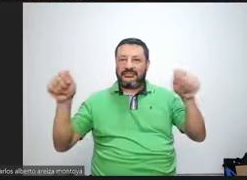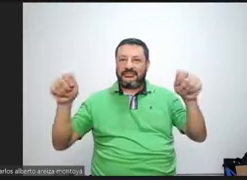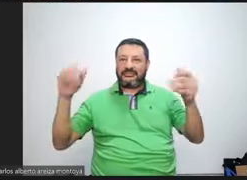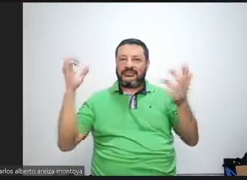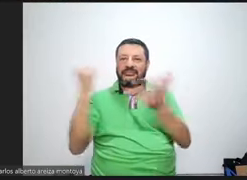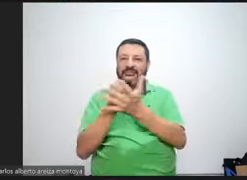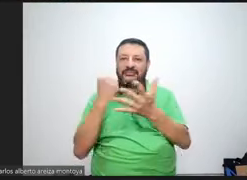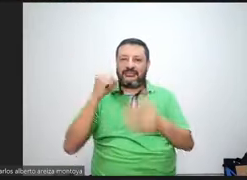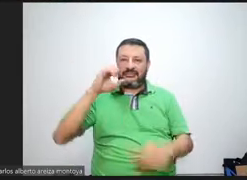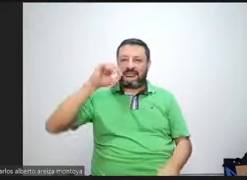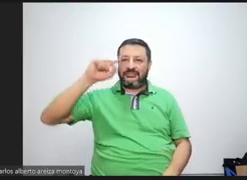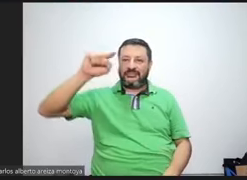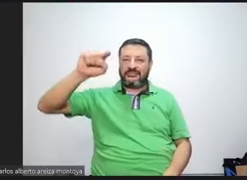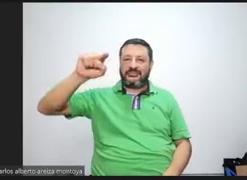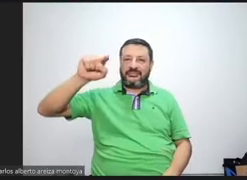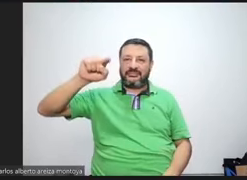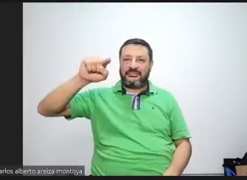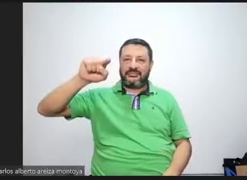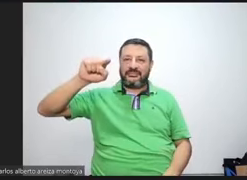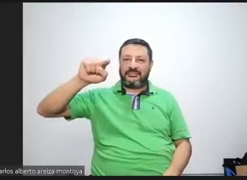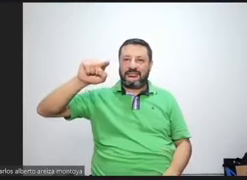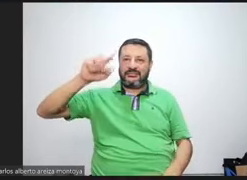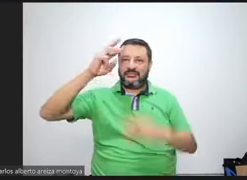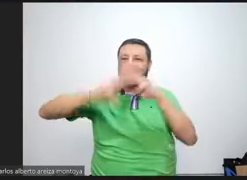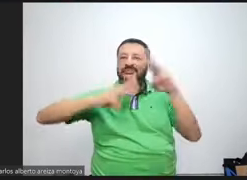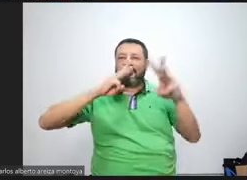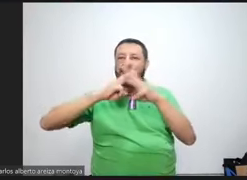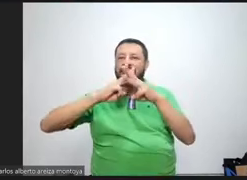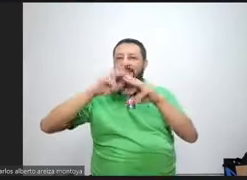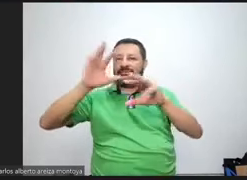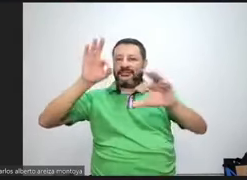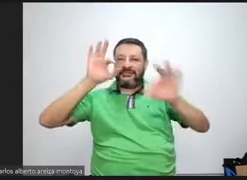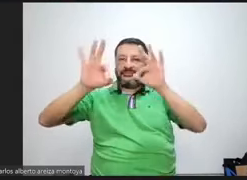preparados para el mundial clasificatorio. Y